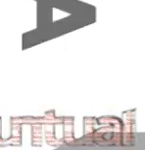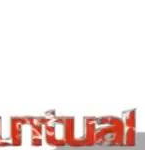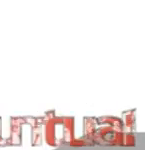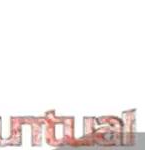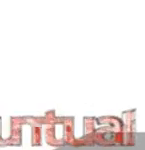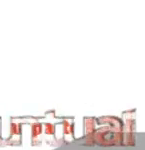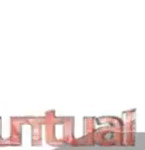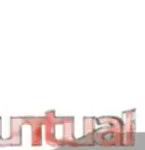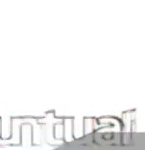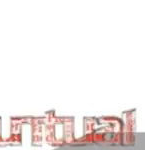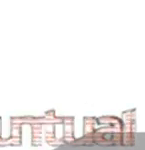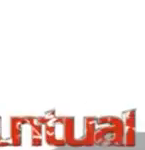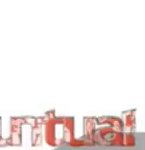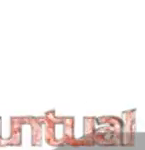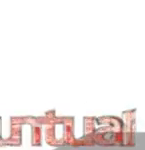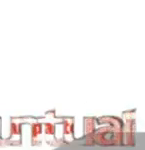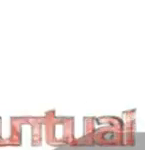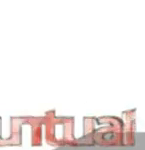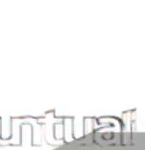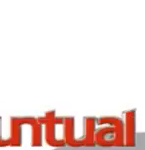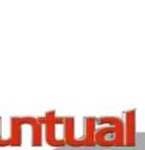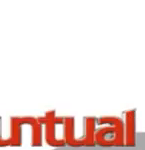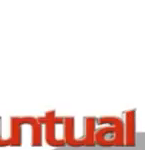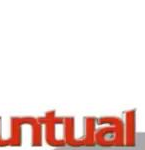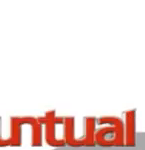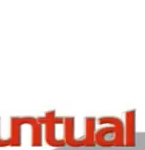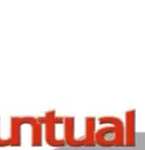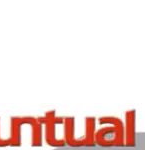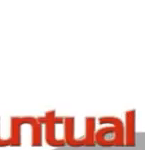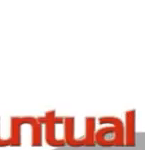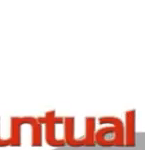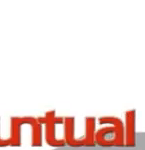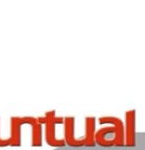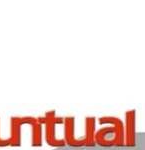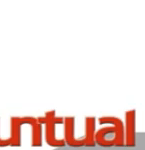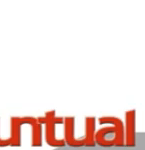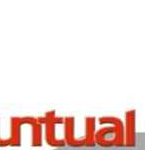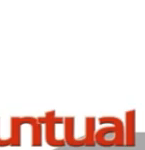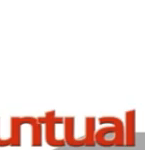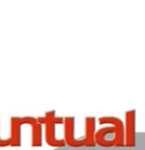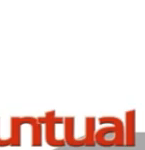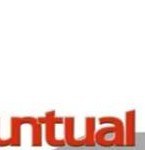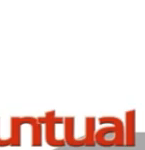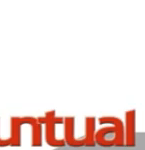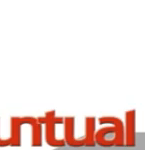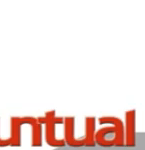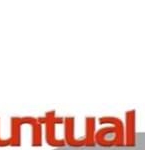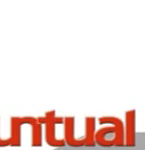Puntual,